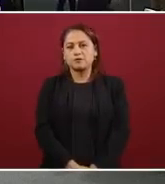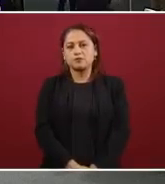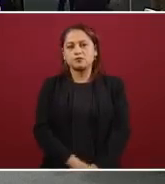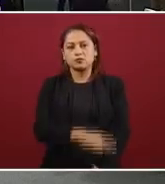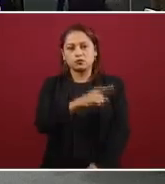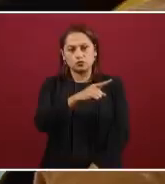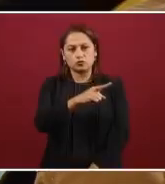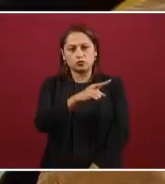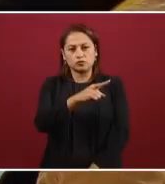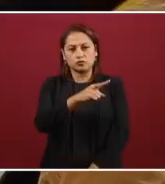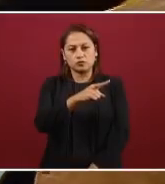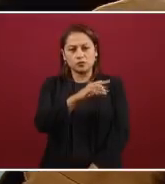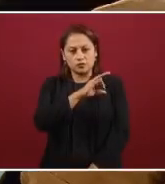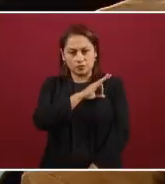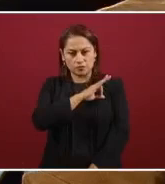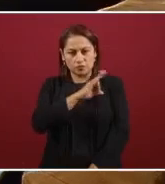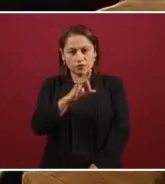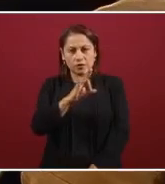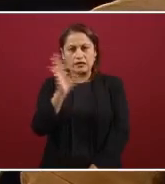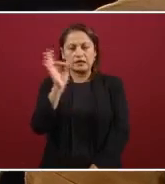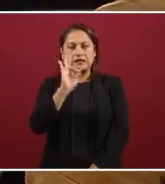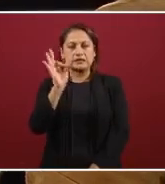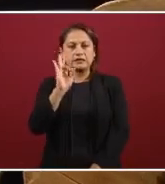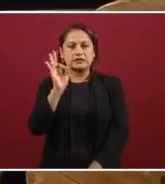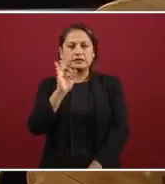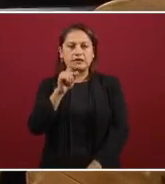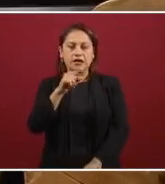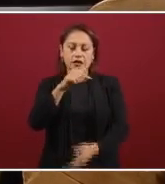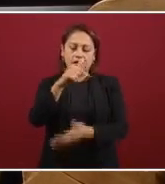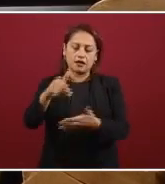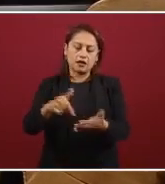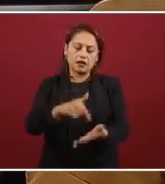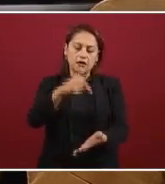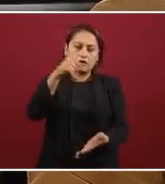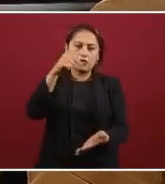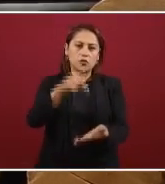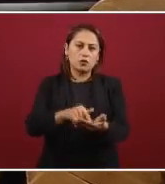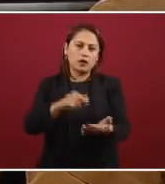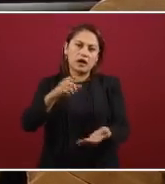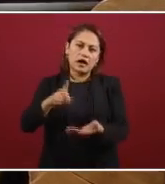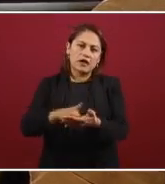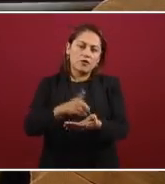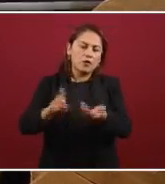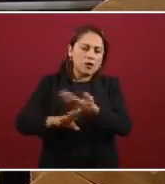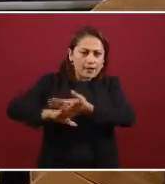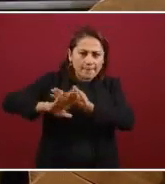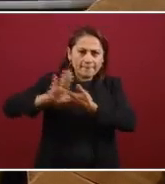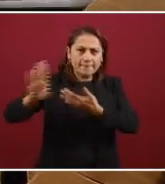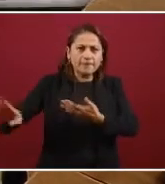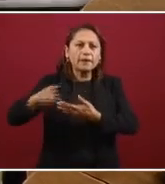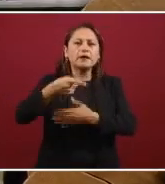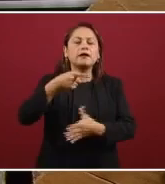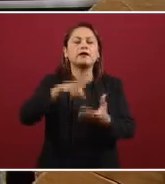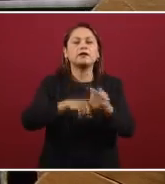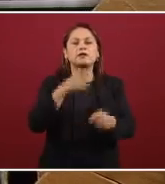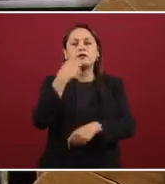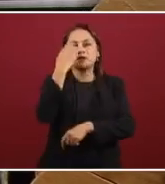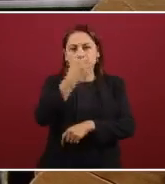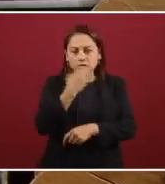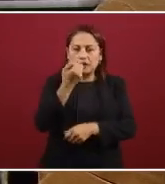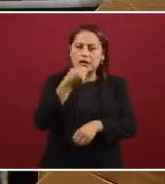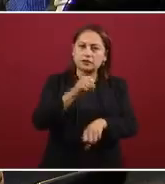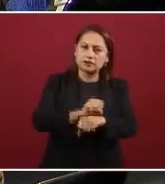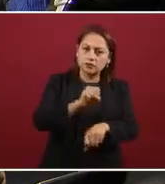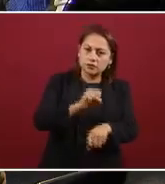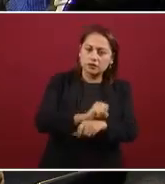declarar santuario antidrogas a las primarias y secundarias. Esto se planteó hace varios años, pero a la fecha no existe